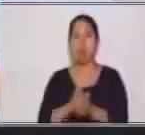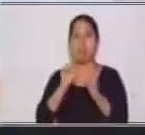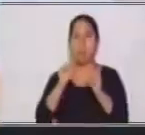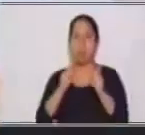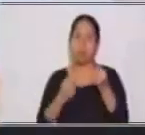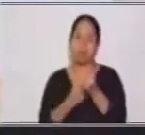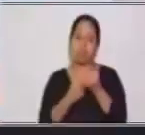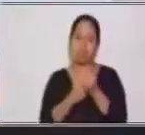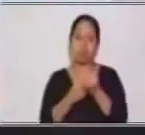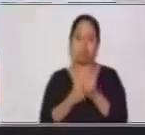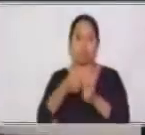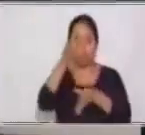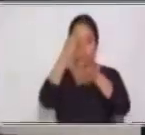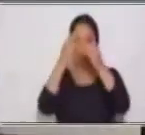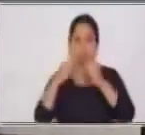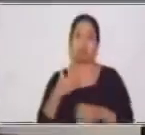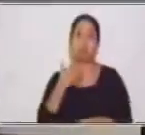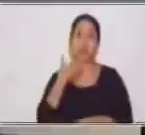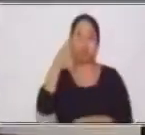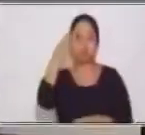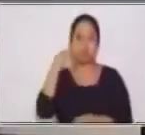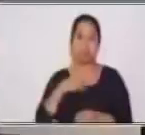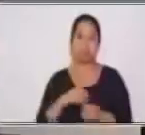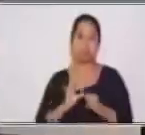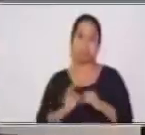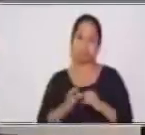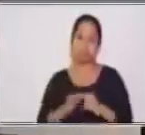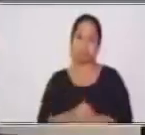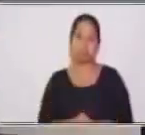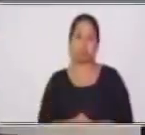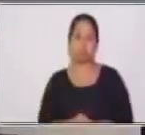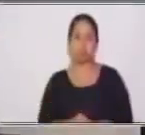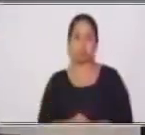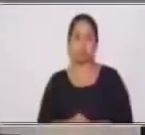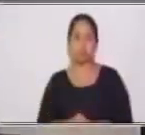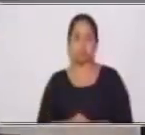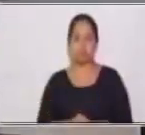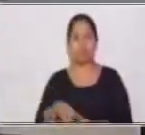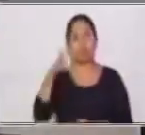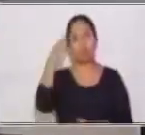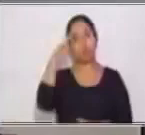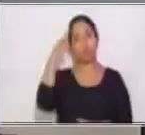aprendizajes. Agradecemos a Nancy la interpretación de lengua de señas. Te